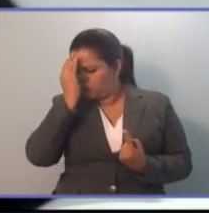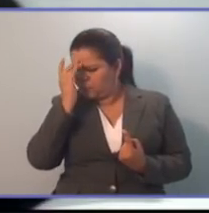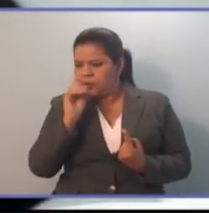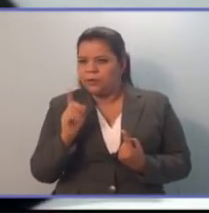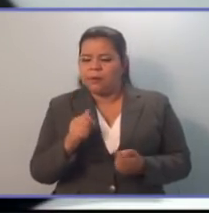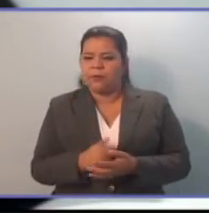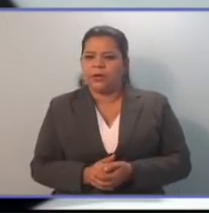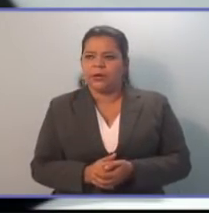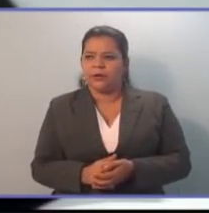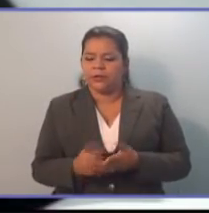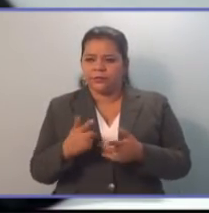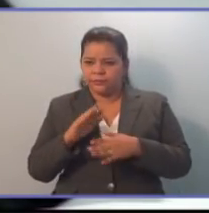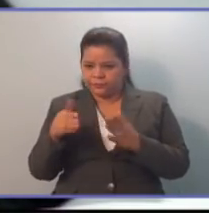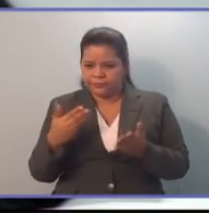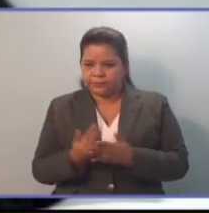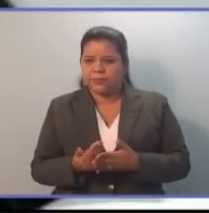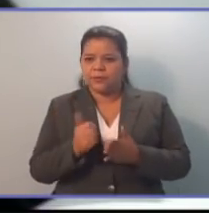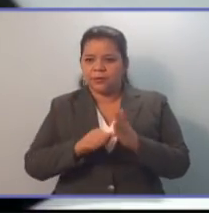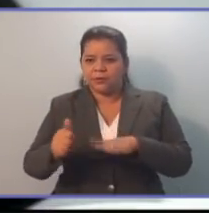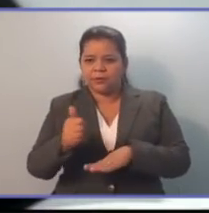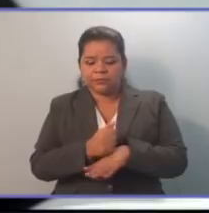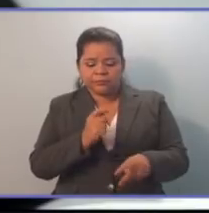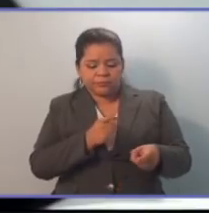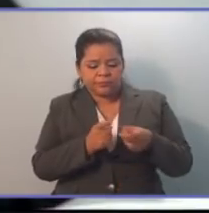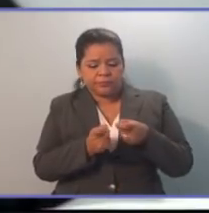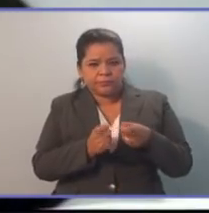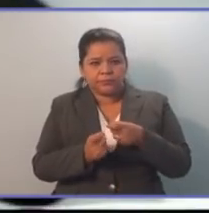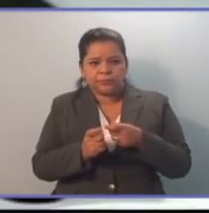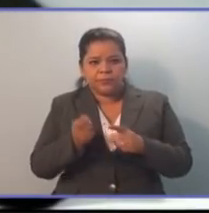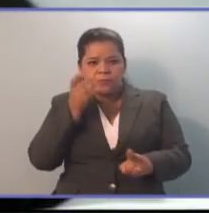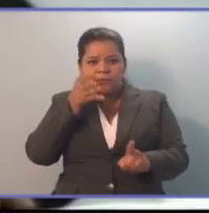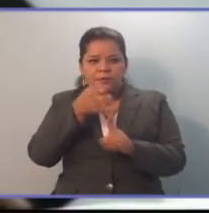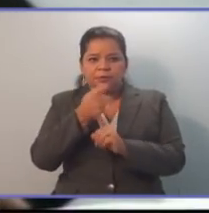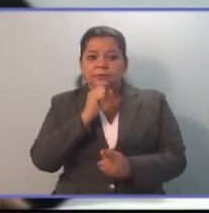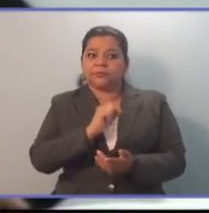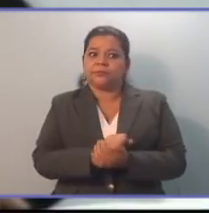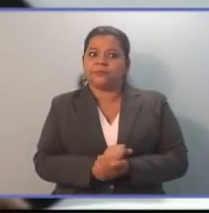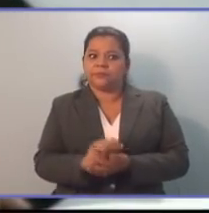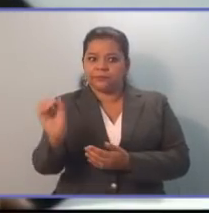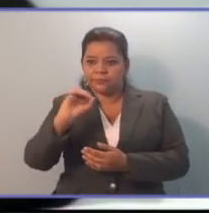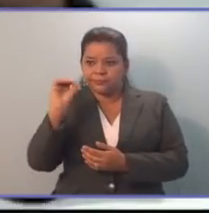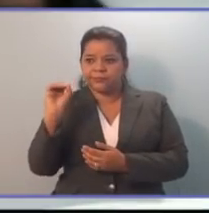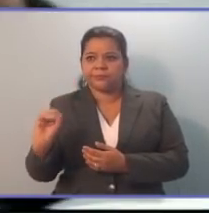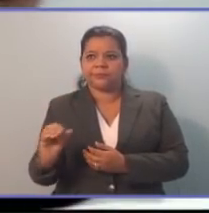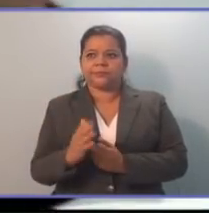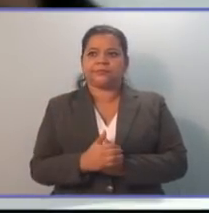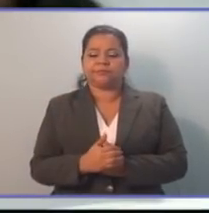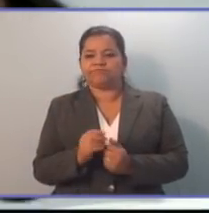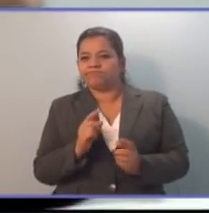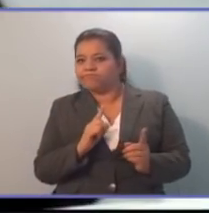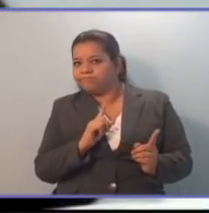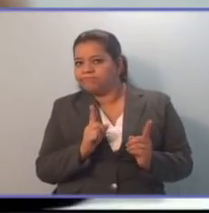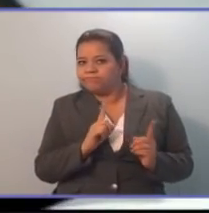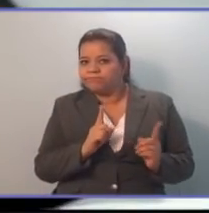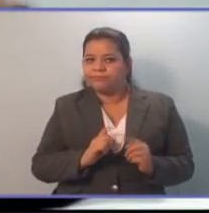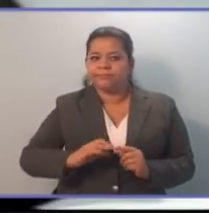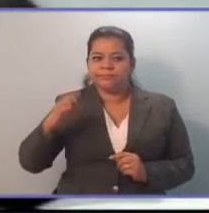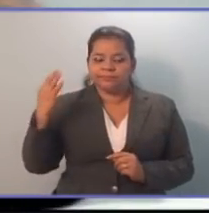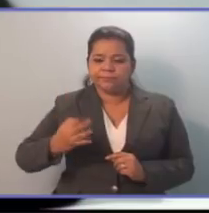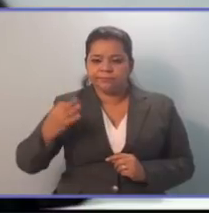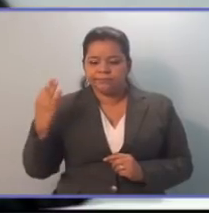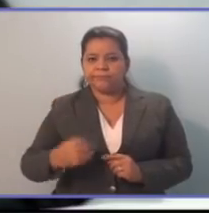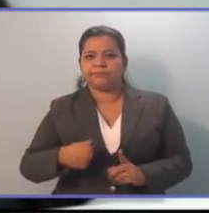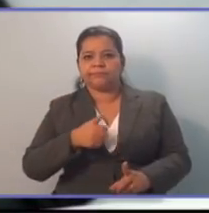Es una administración objetiva de ese porcentaje, dependiendo de las necesidades que tiene